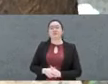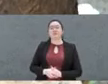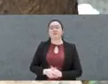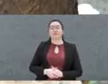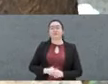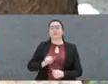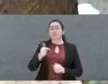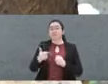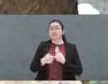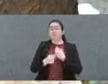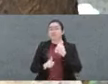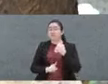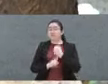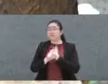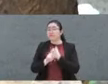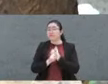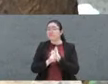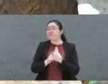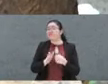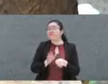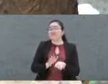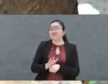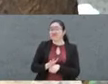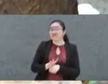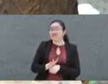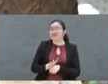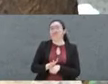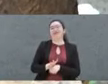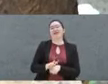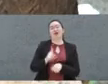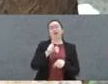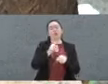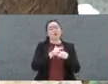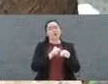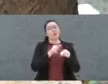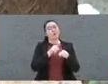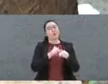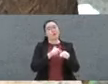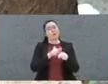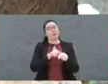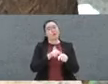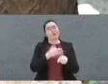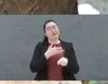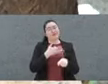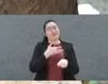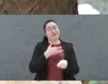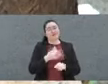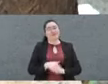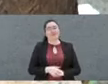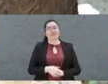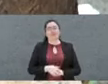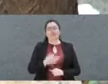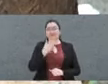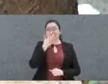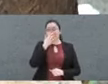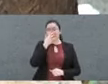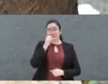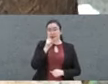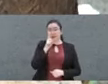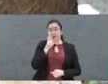el color que toma el agua cuando se le